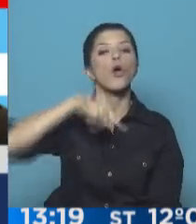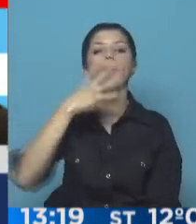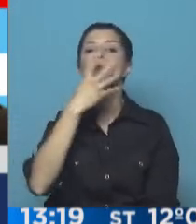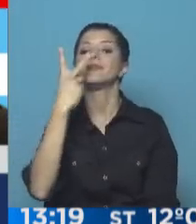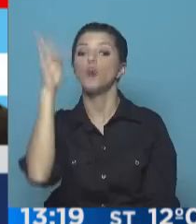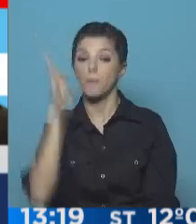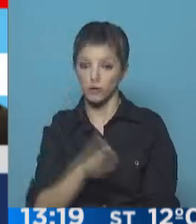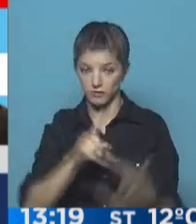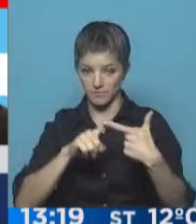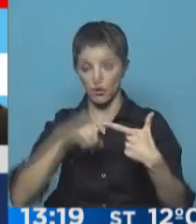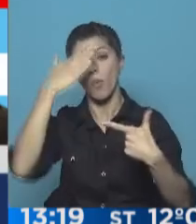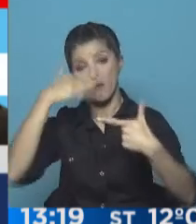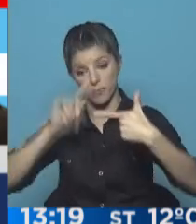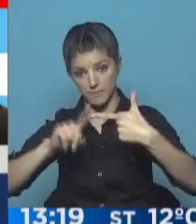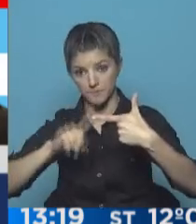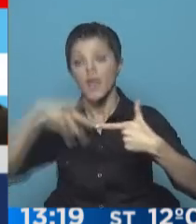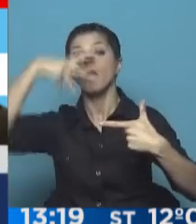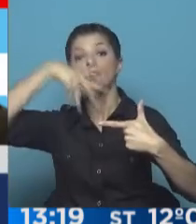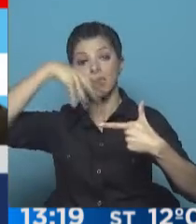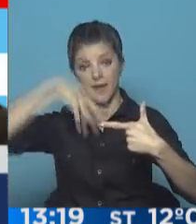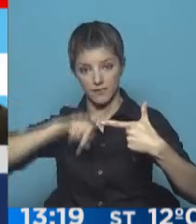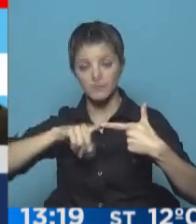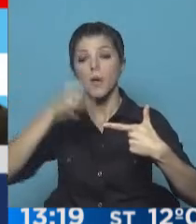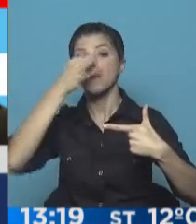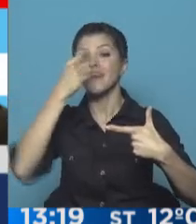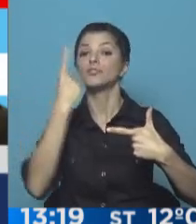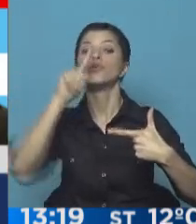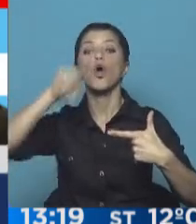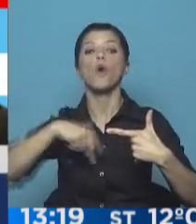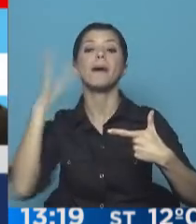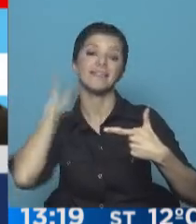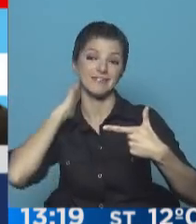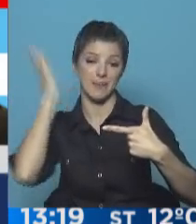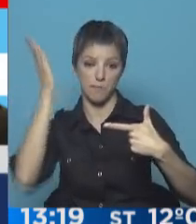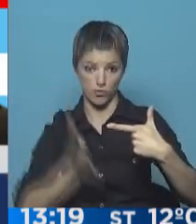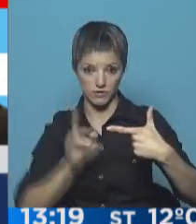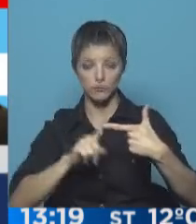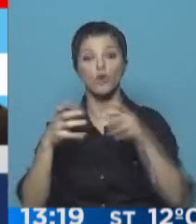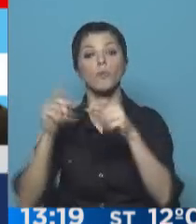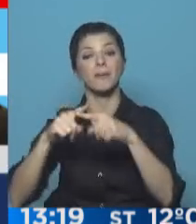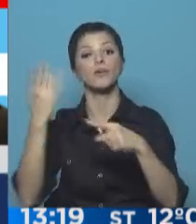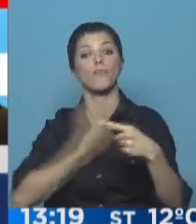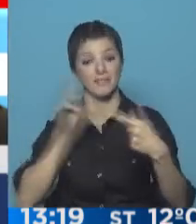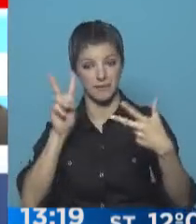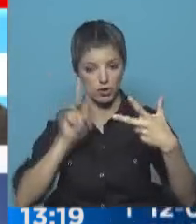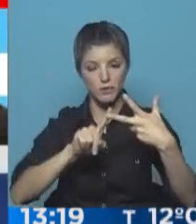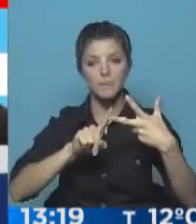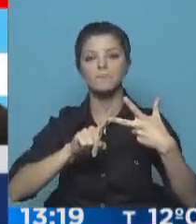29,42%. En segundo lugar Aníbal Fernández con el 21,16% del Frente para la Victoria. En tercer